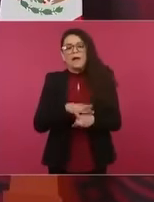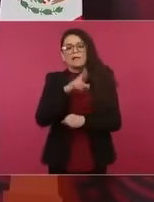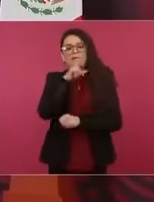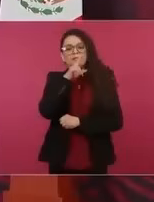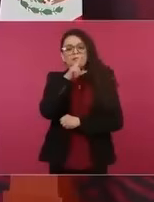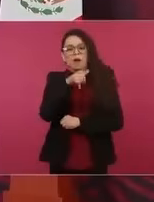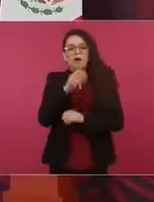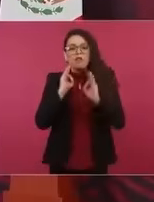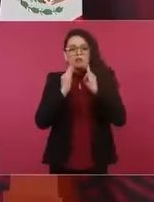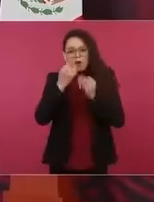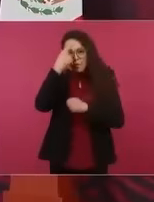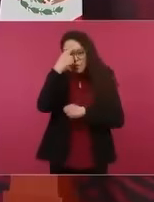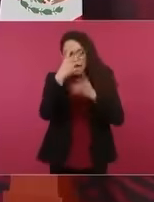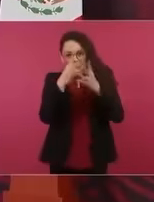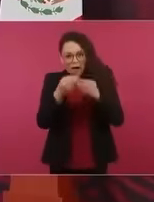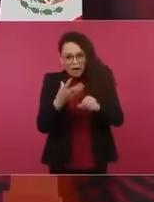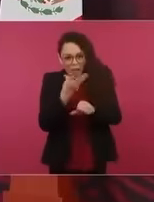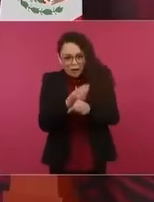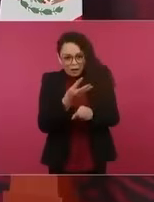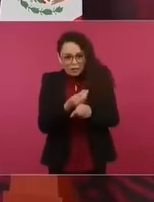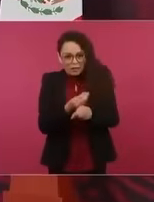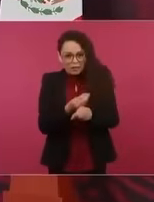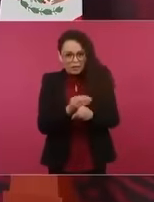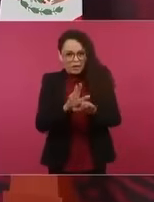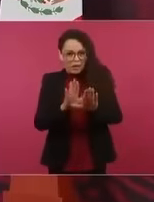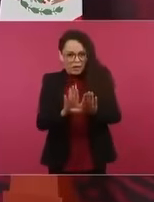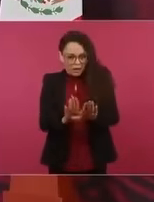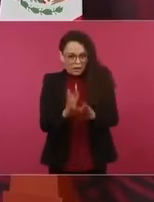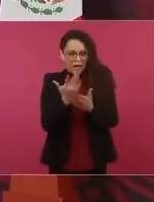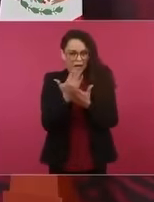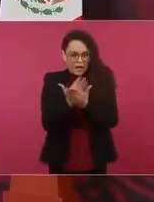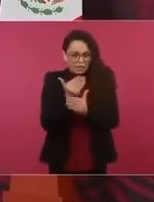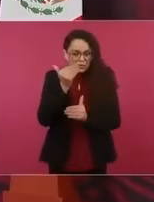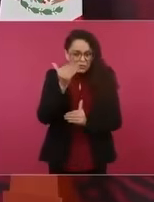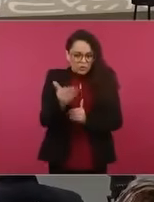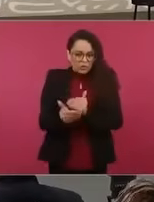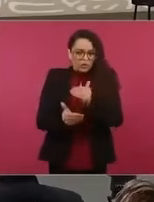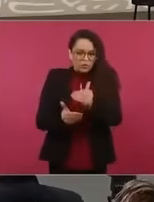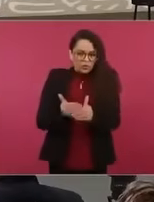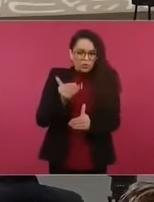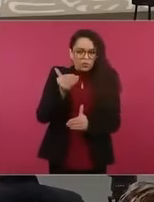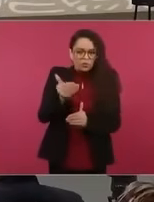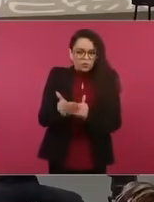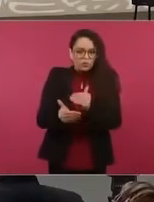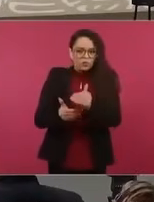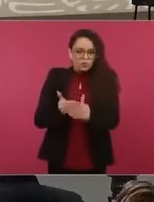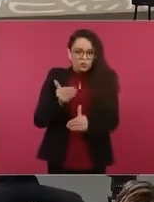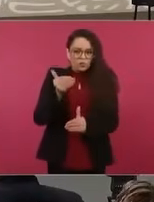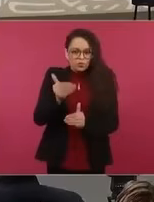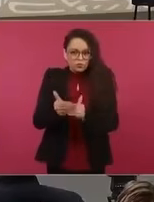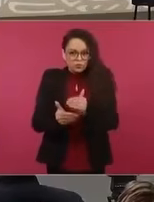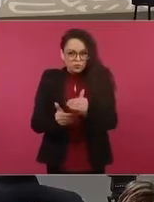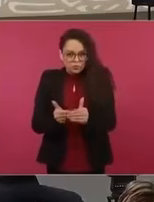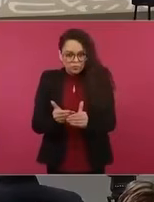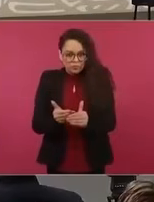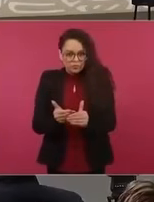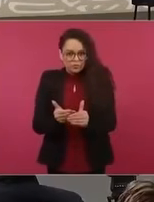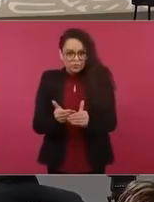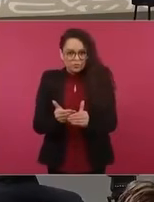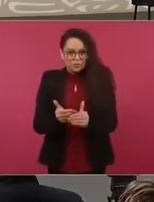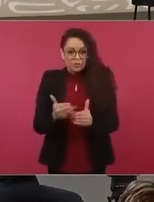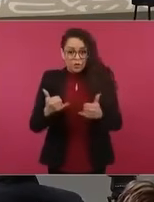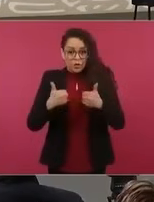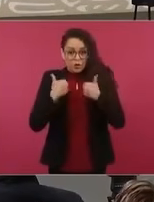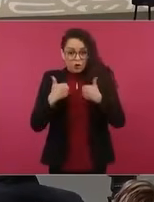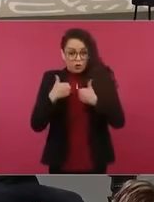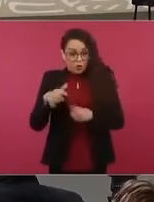políticamente en las instituciones educativas estadounidenses. Y por último, ese video de Peter Hegseth dando una entrevista en